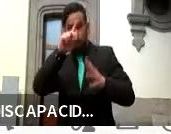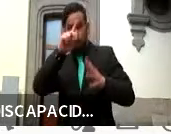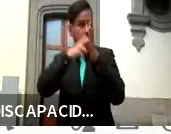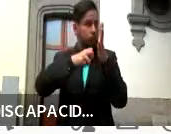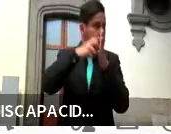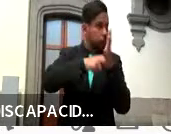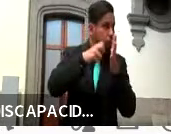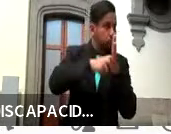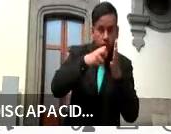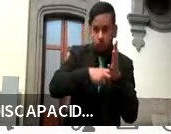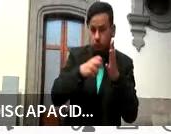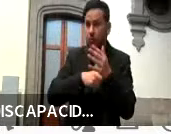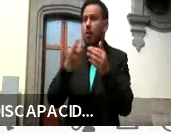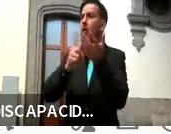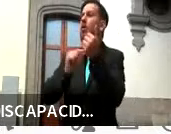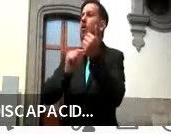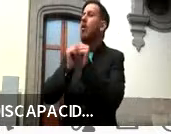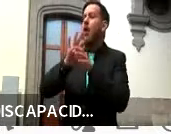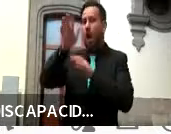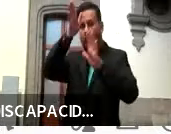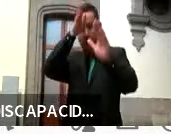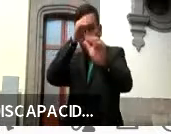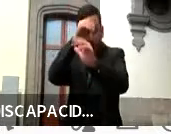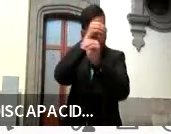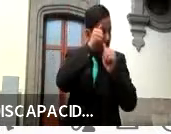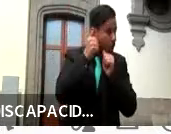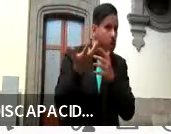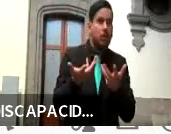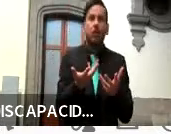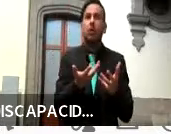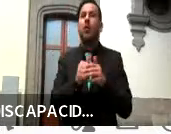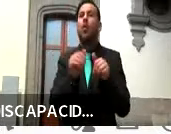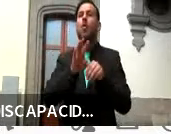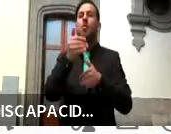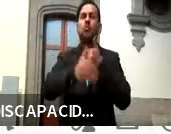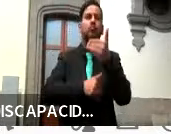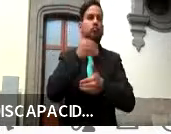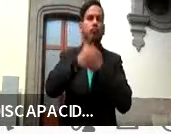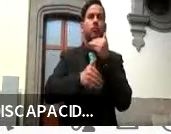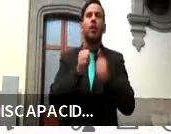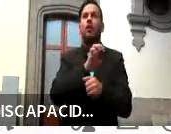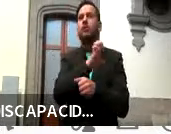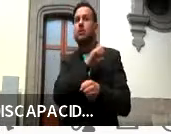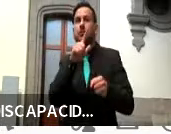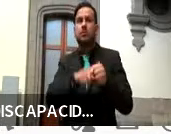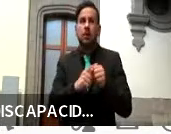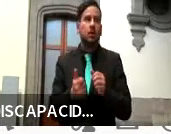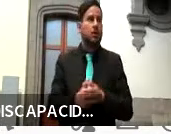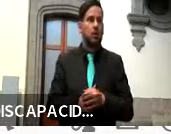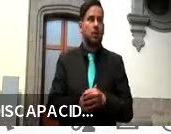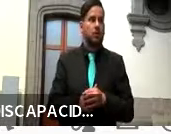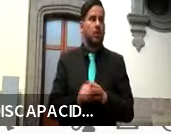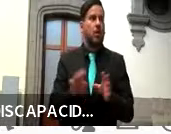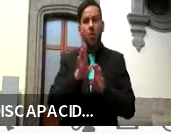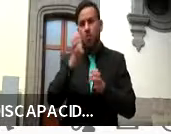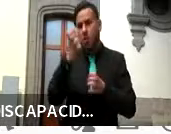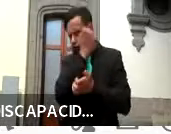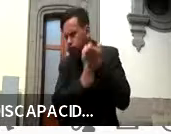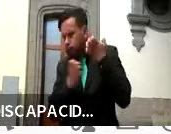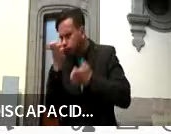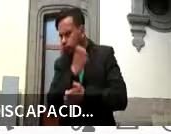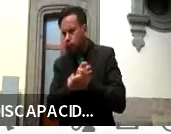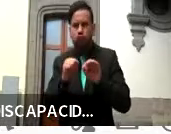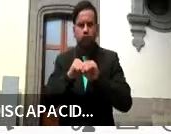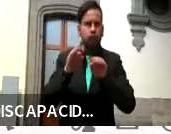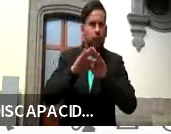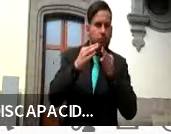los órganos de tratados, aquellos procedimientos especiales o mecanismos como el examen periódico universal, son